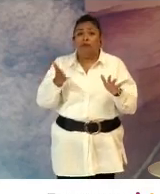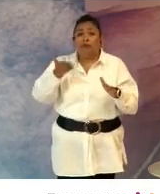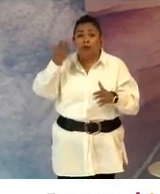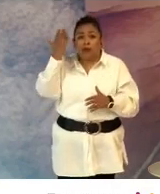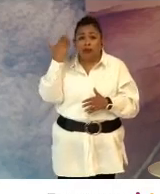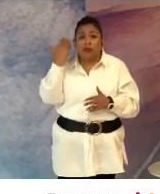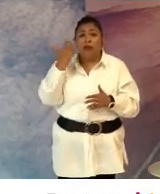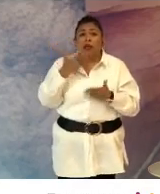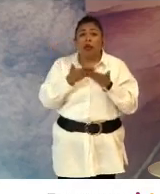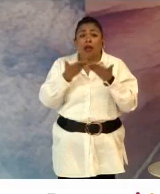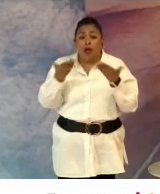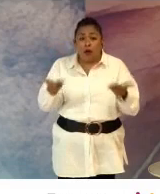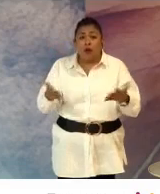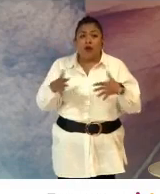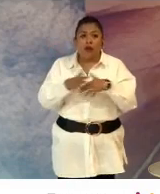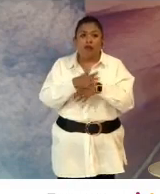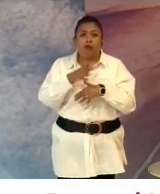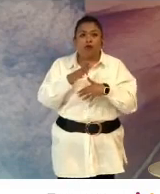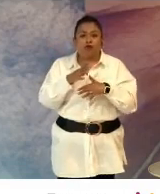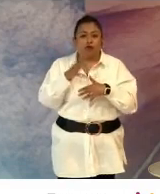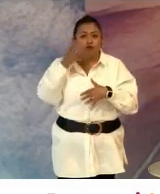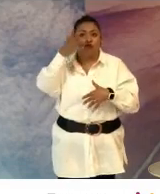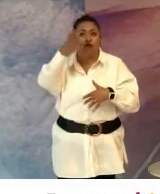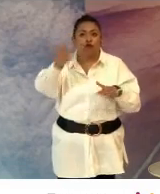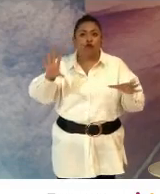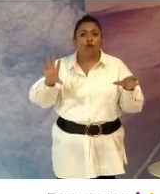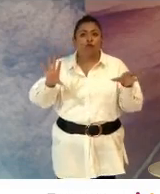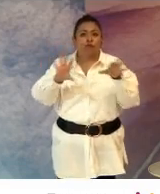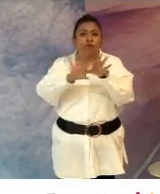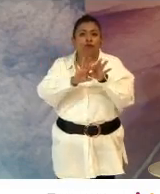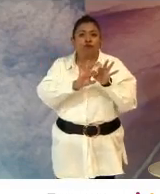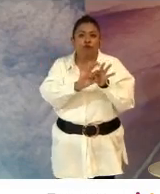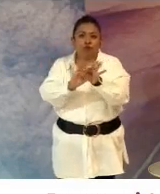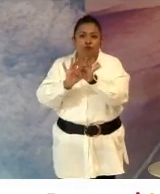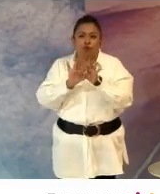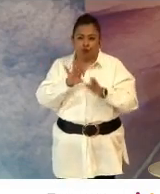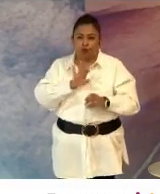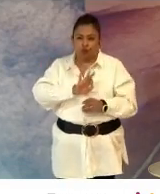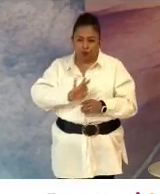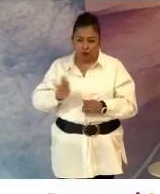en el pasado a lo que nos une en el futuro? Y